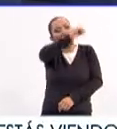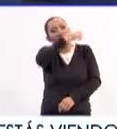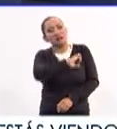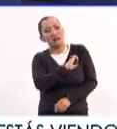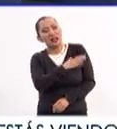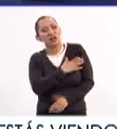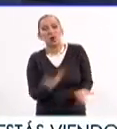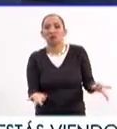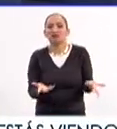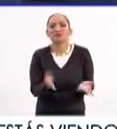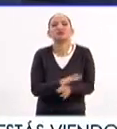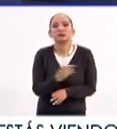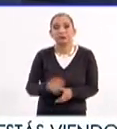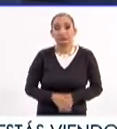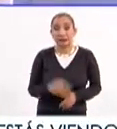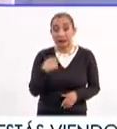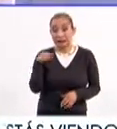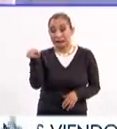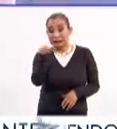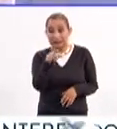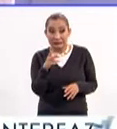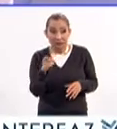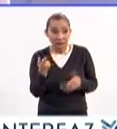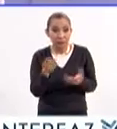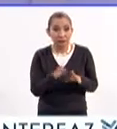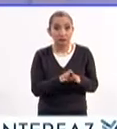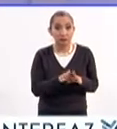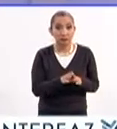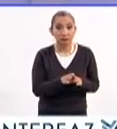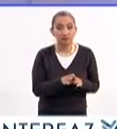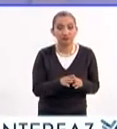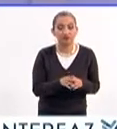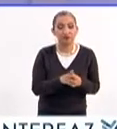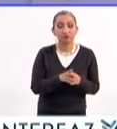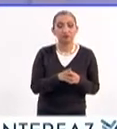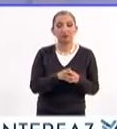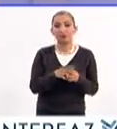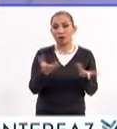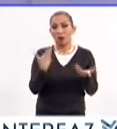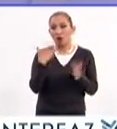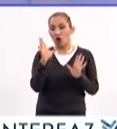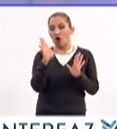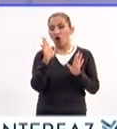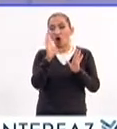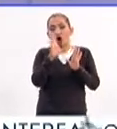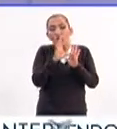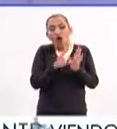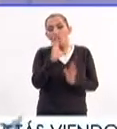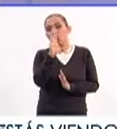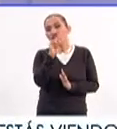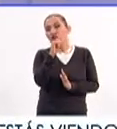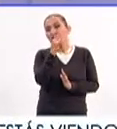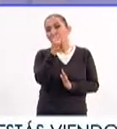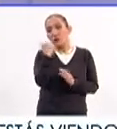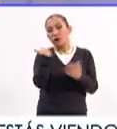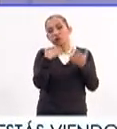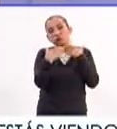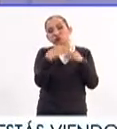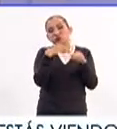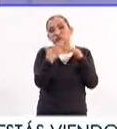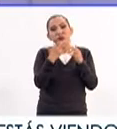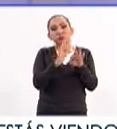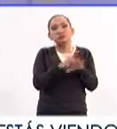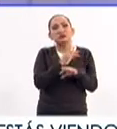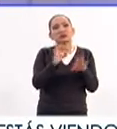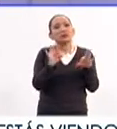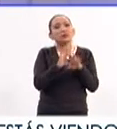español. Sin embargo, se ha convertido en una, digamos que, un código en el cual podemos entendernos. ¿Por qué es tan